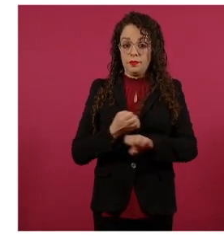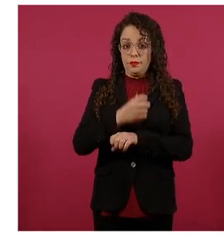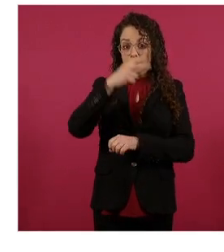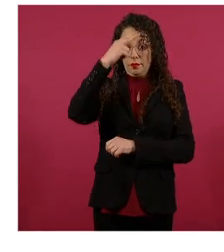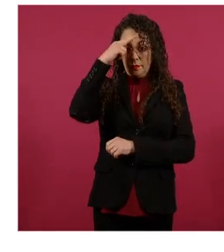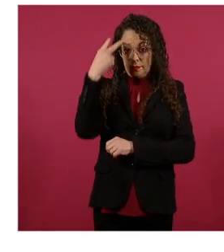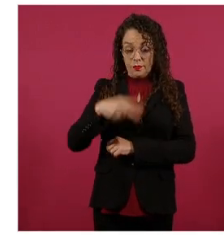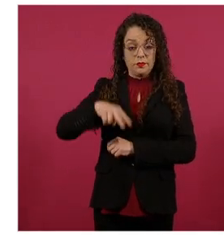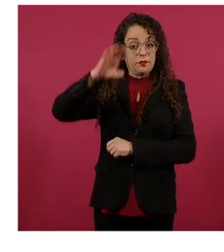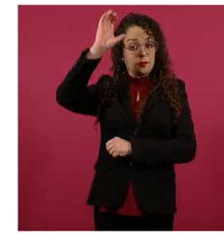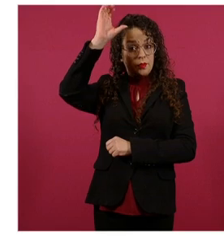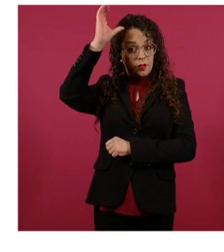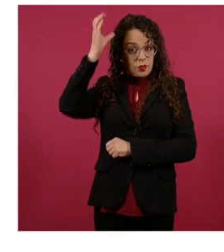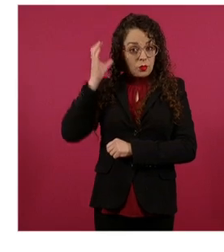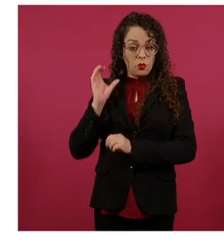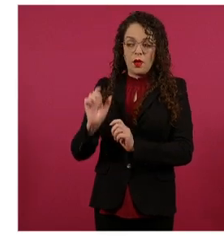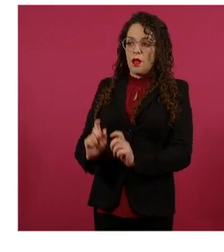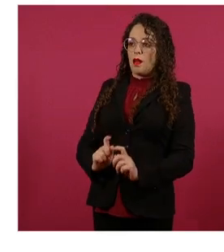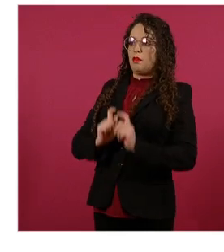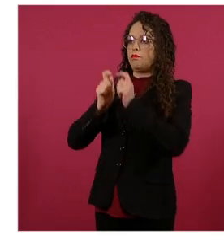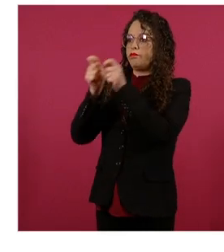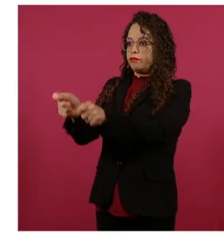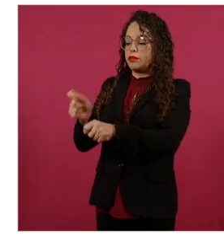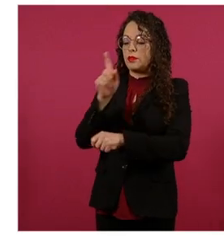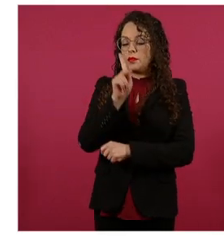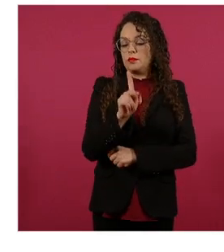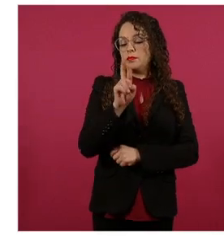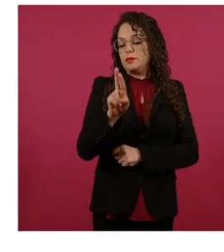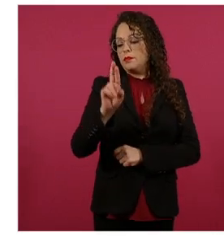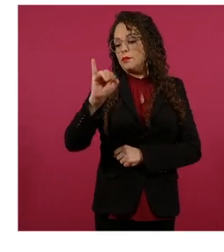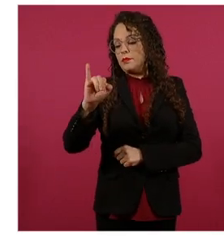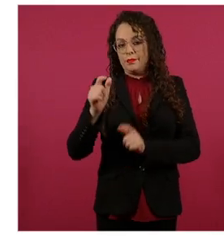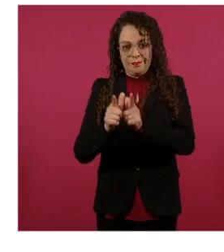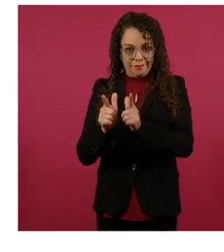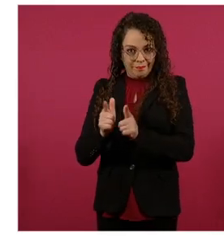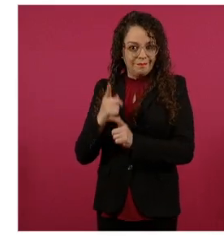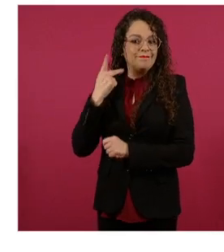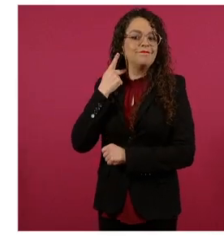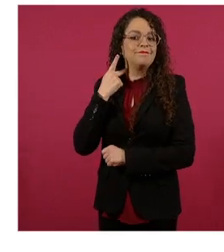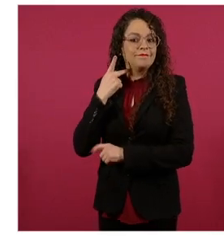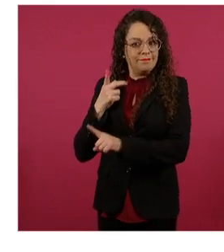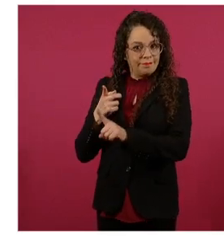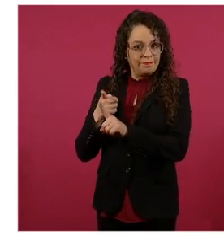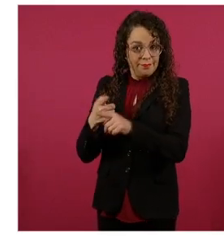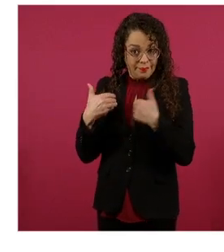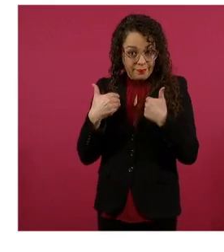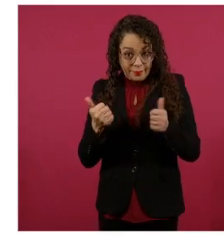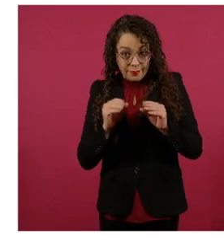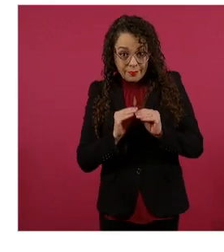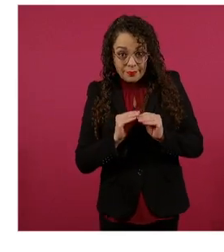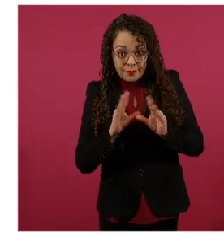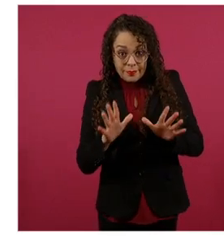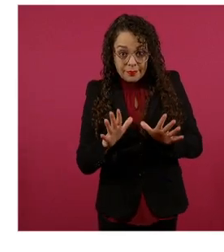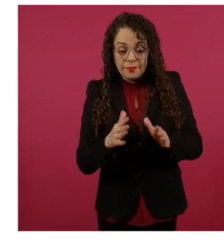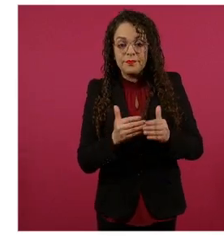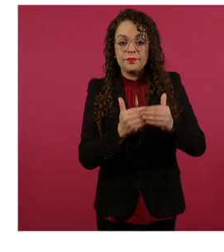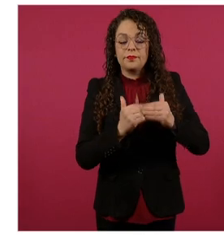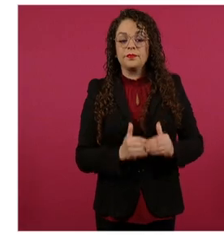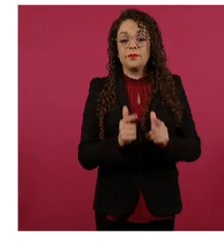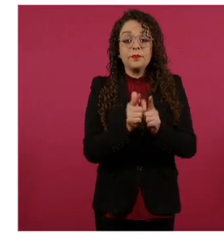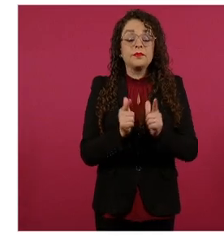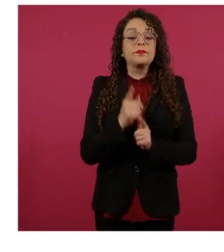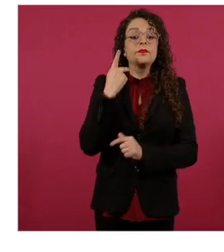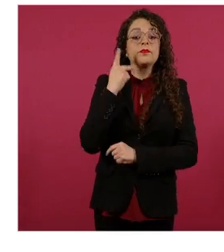quedan para el PRI para decirlo claro mientras que el partido de acción nacional